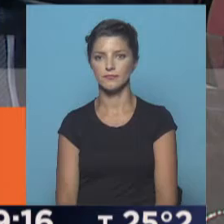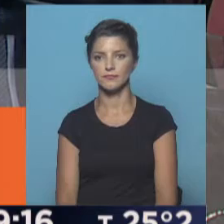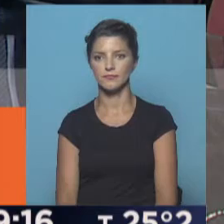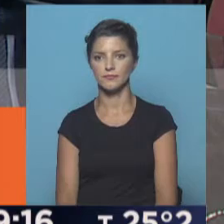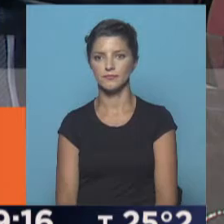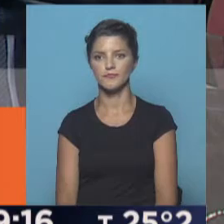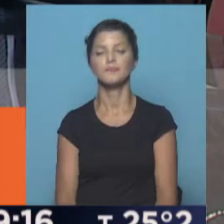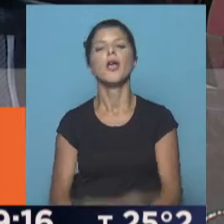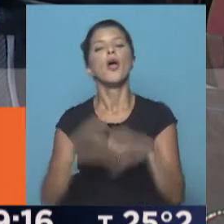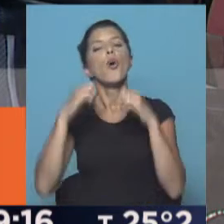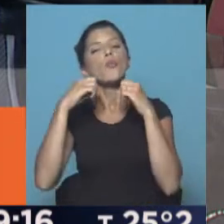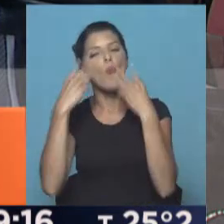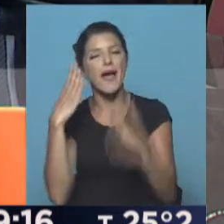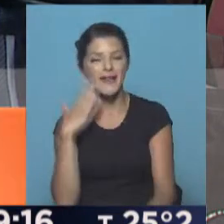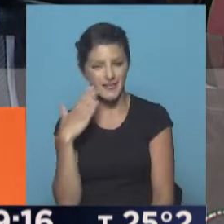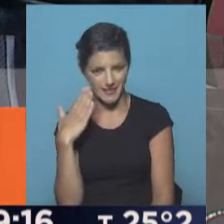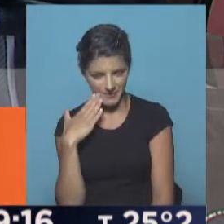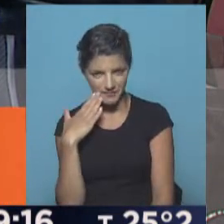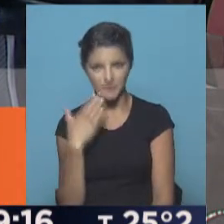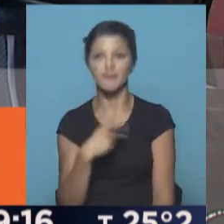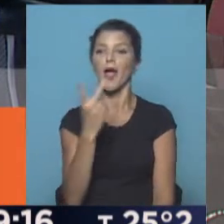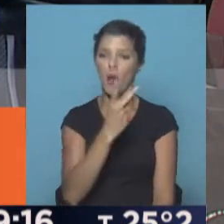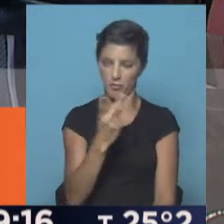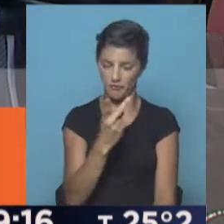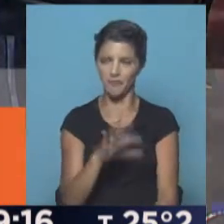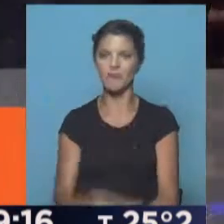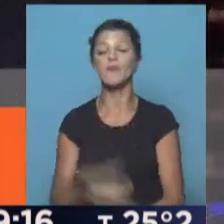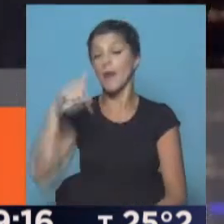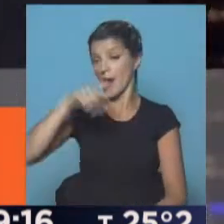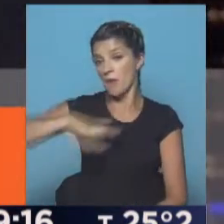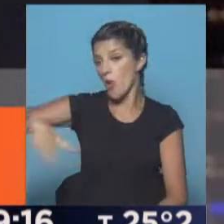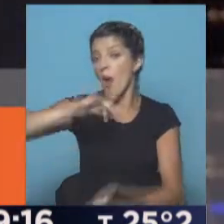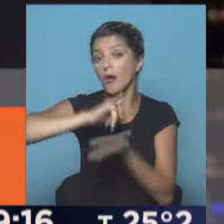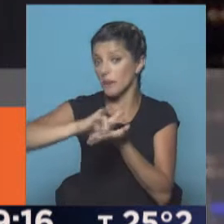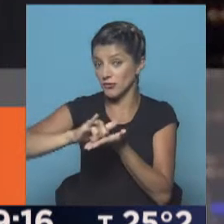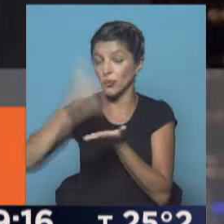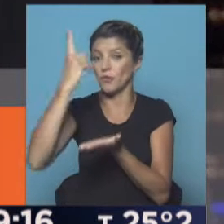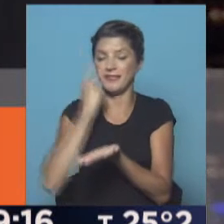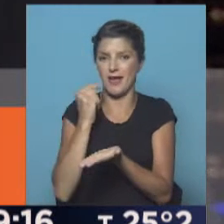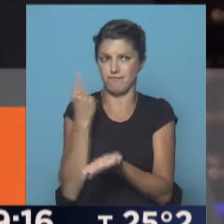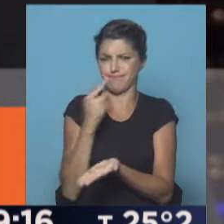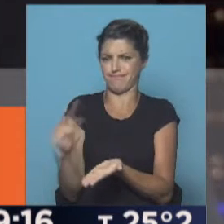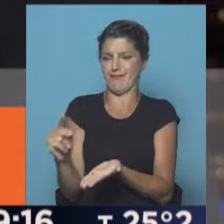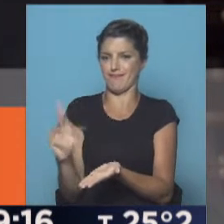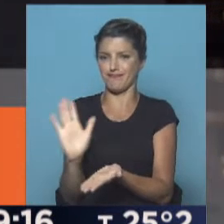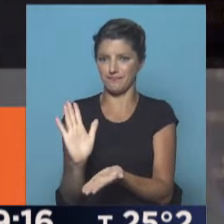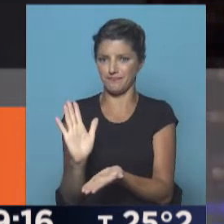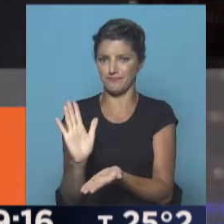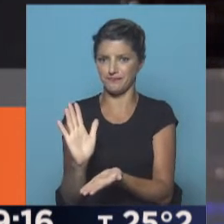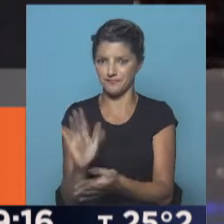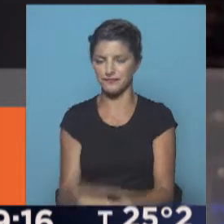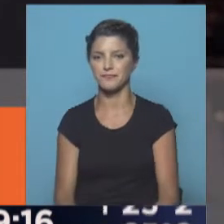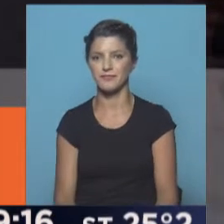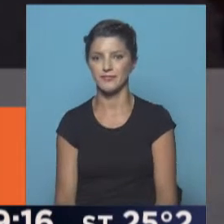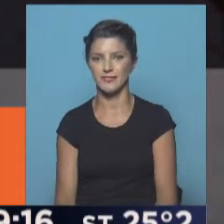Muy buenas tardes, Daniel, Mariel. Bueno, aquí estamos en Nueva York en un día atípico, un día más que atípico, un día